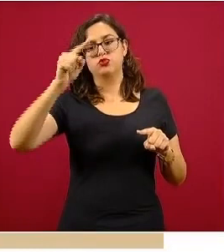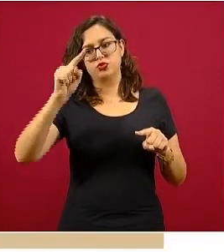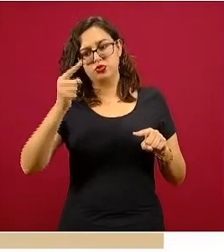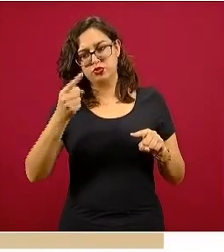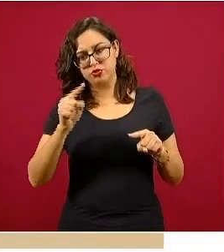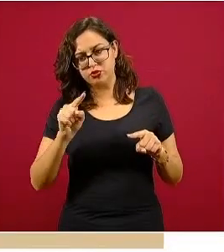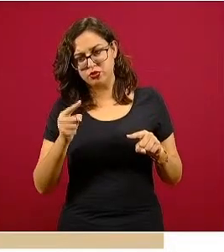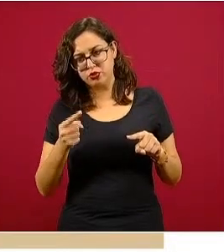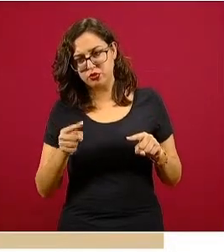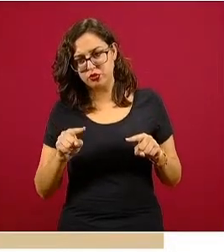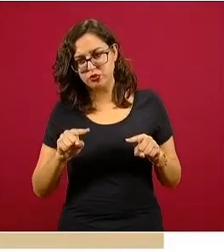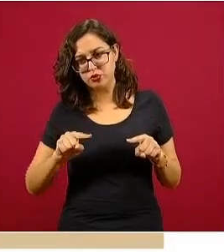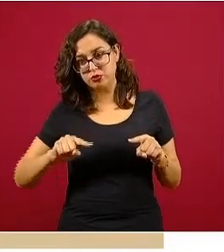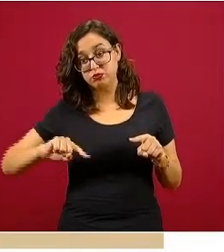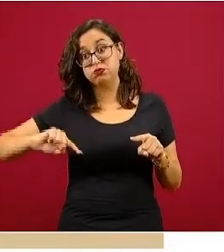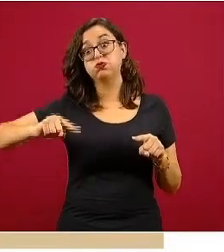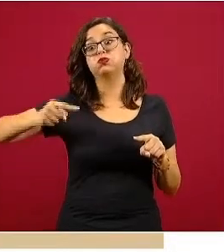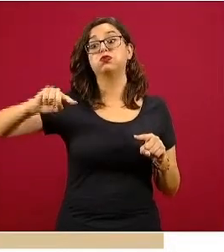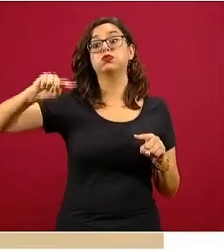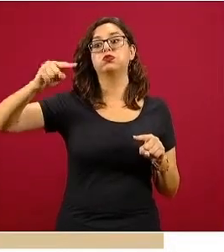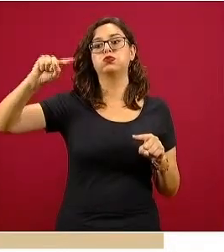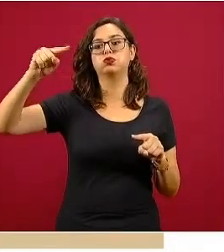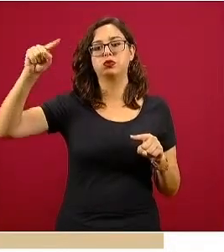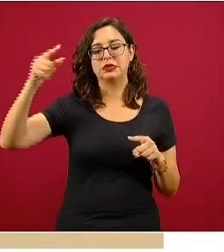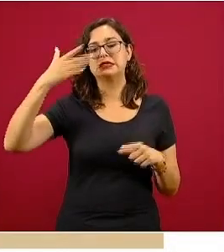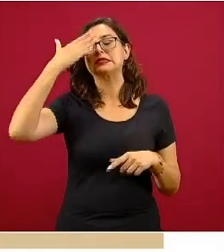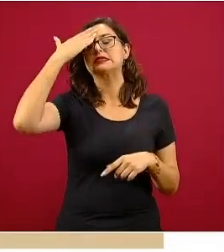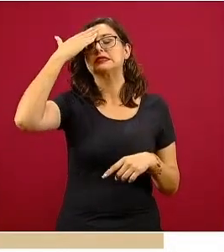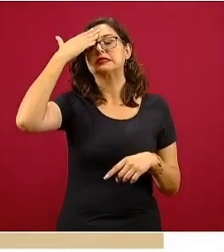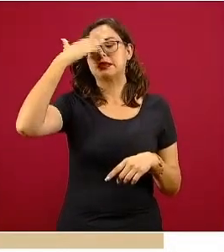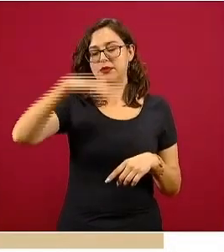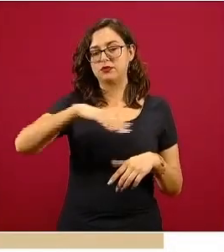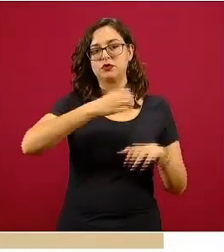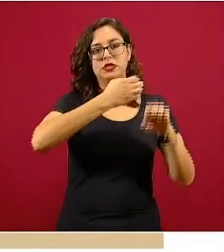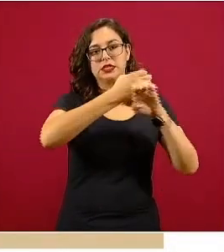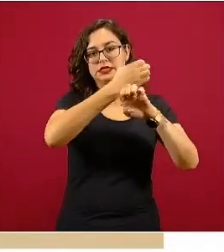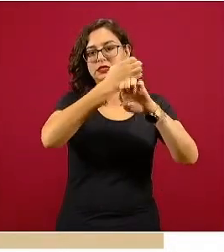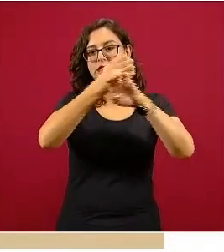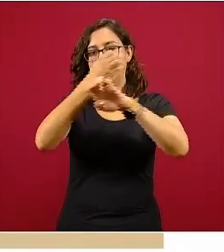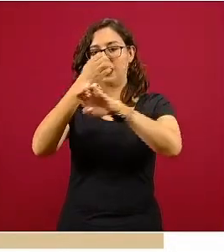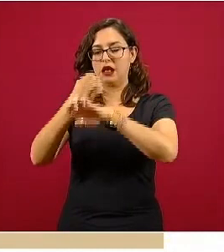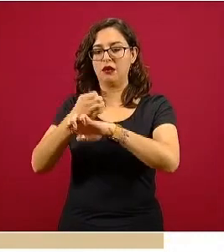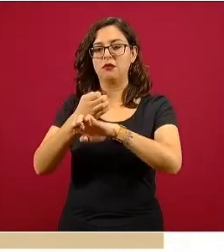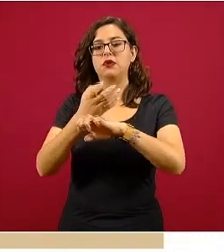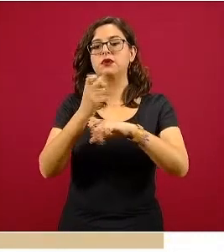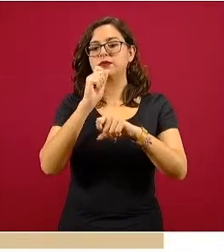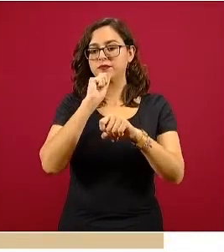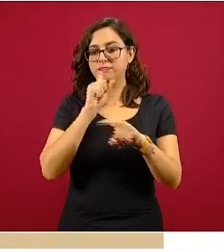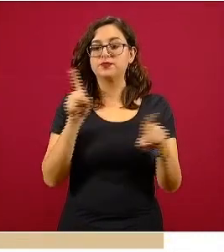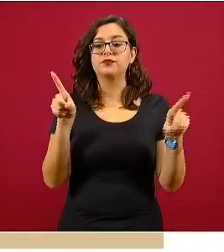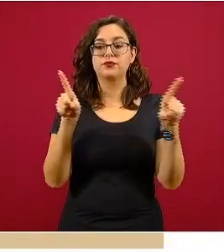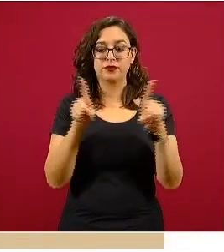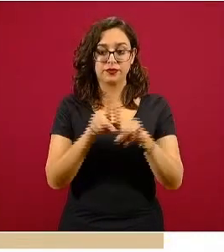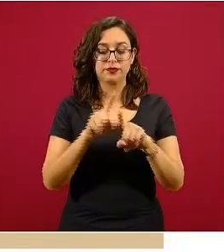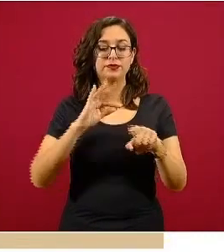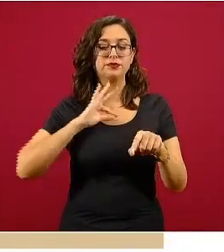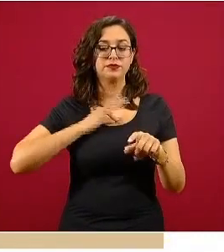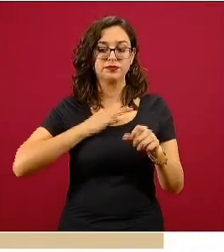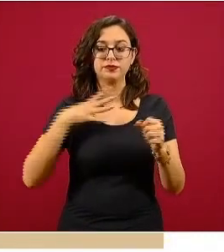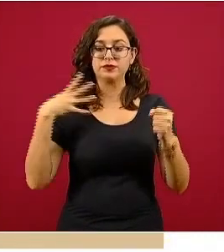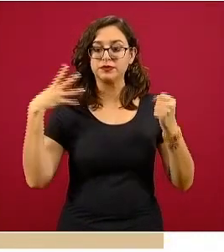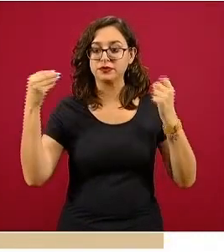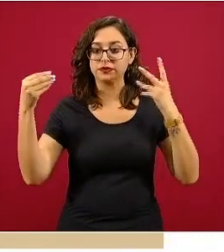estatal se ve un rebrote, aunque sabemos que dentro de cada entidad federativa también hay una sincronía de la epidemia, en donde